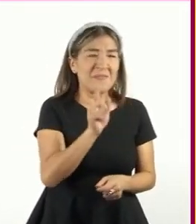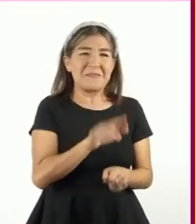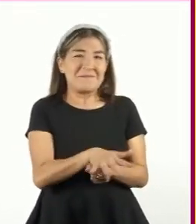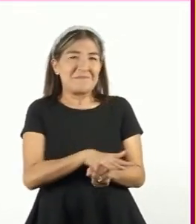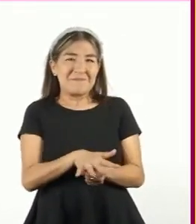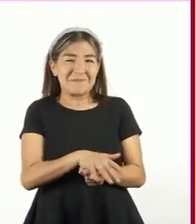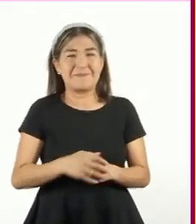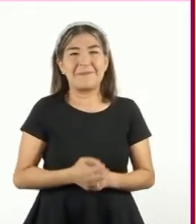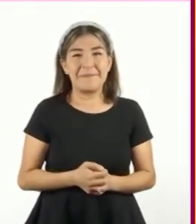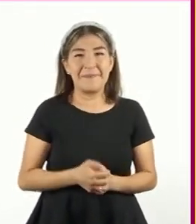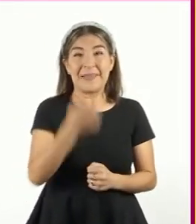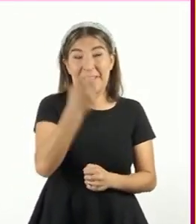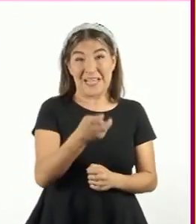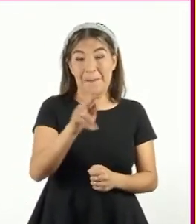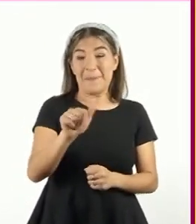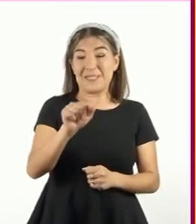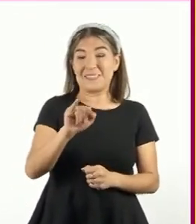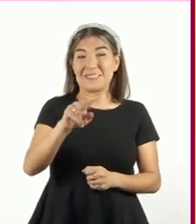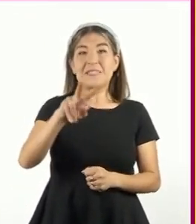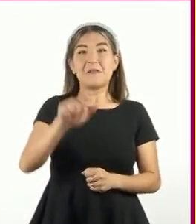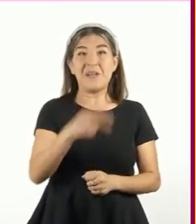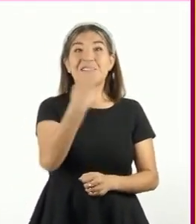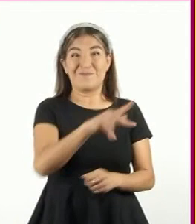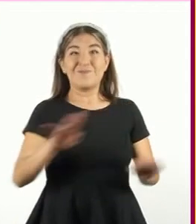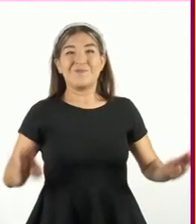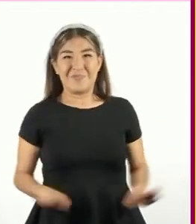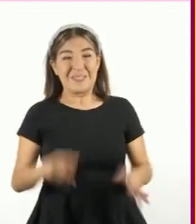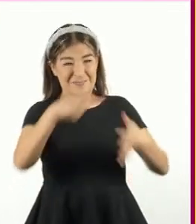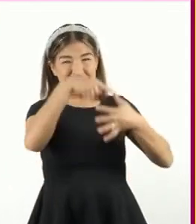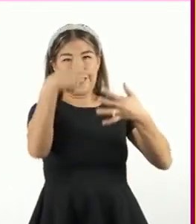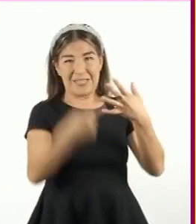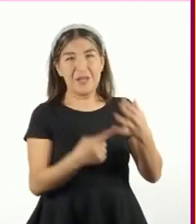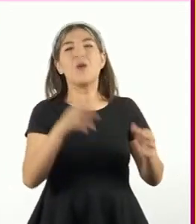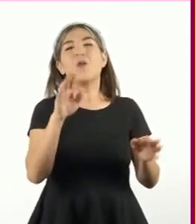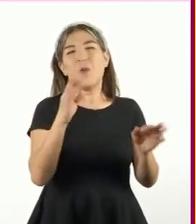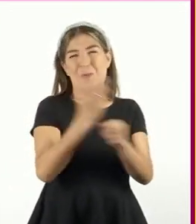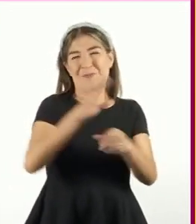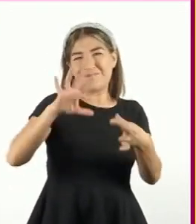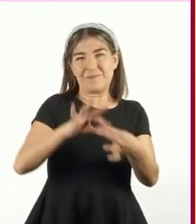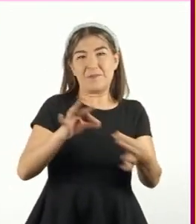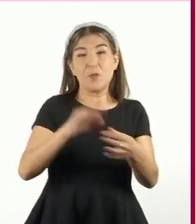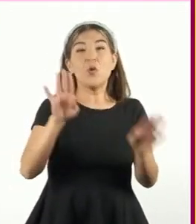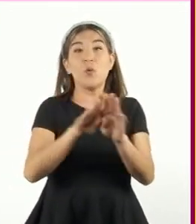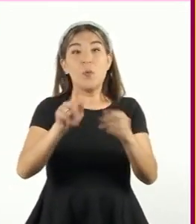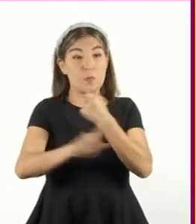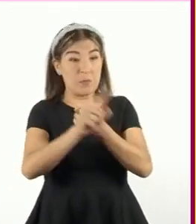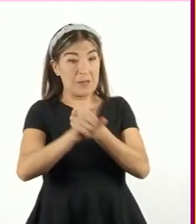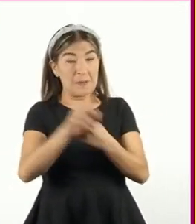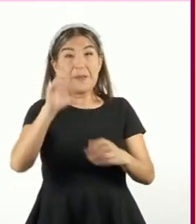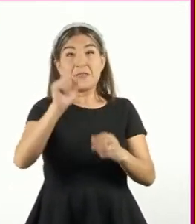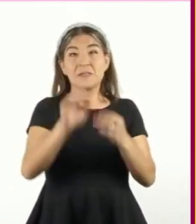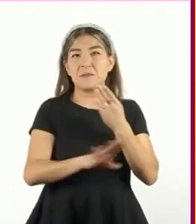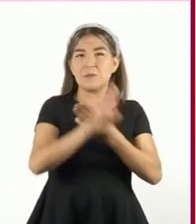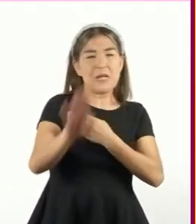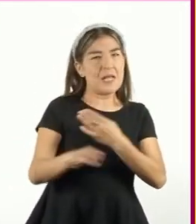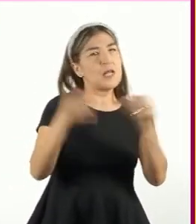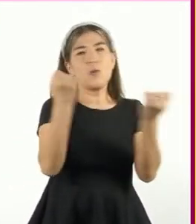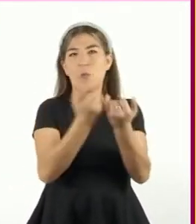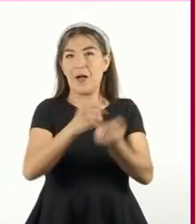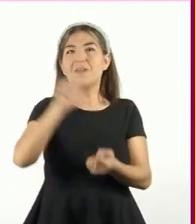actitudes pasivas no permiten la solución de los conflictos, pero tampoco las